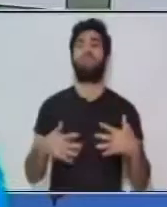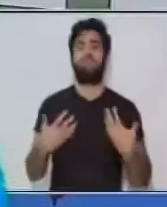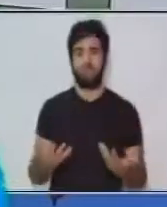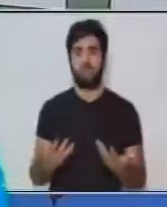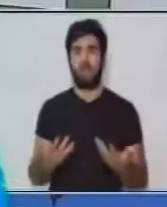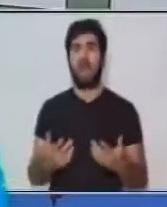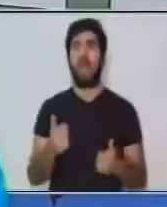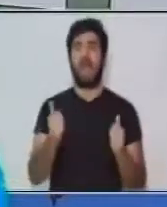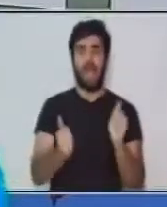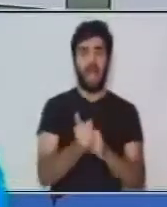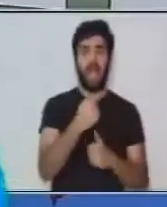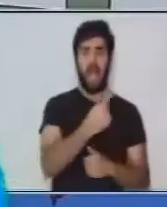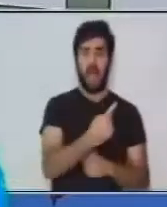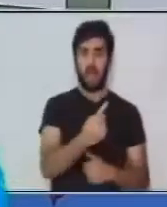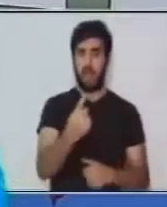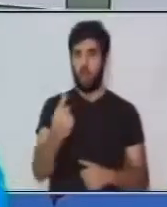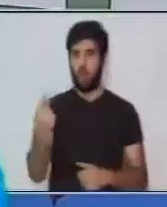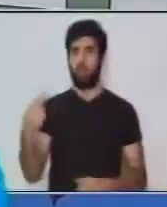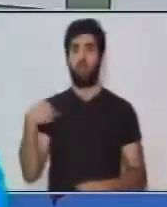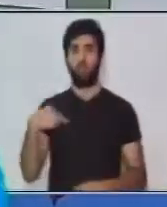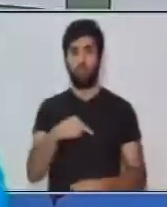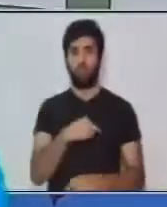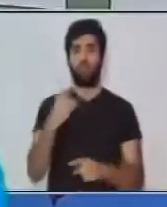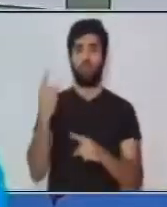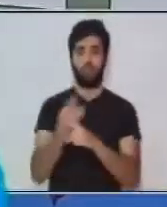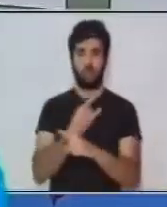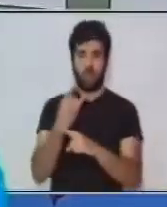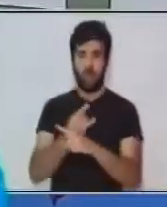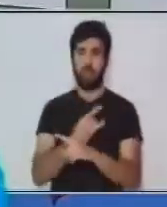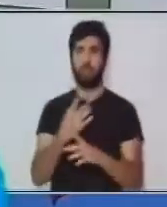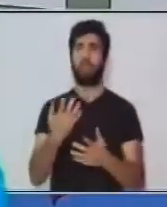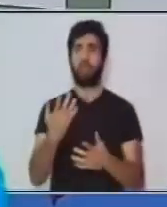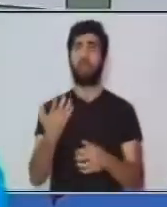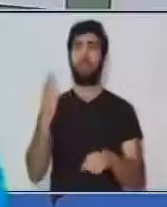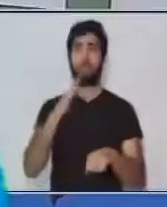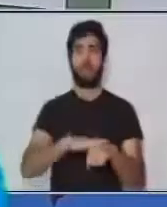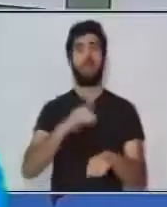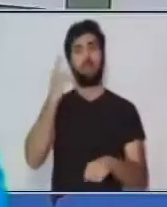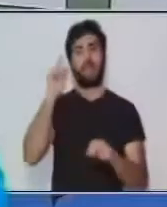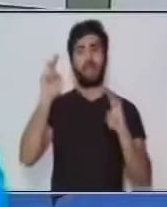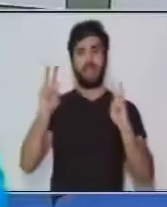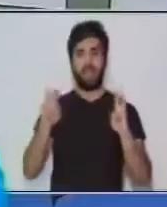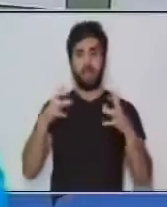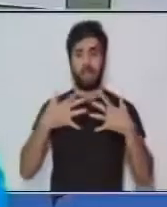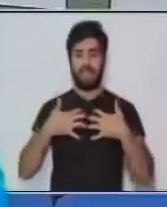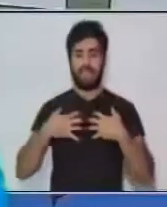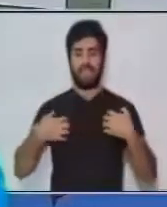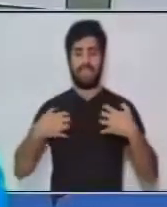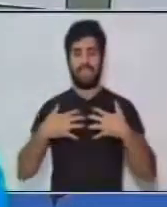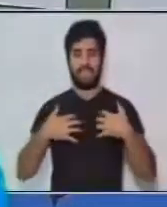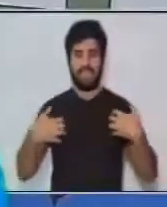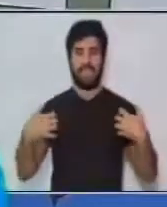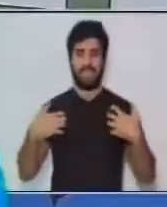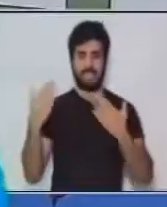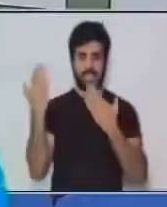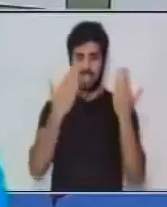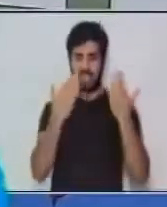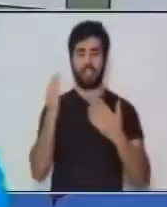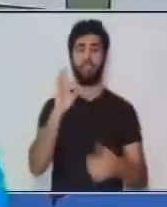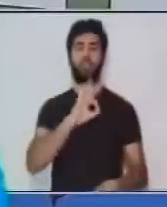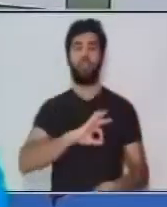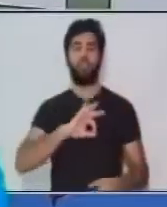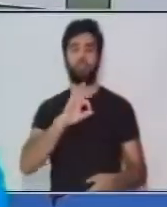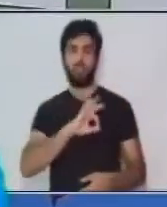comúnmente cada uno de nosotros utilizamos, y más cuando estamos abarcando las ciencias sociales, cuando ya estamos abarcando